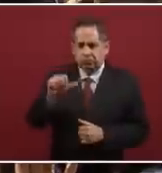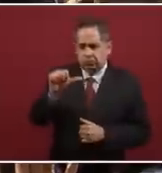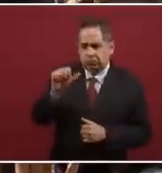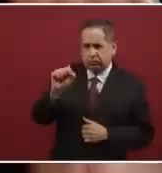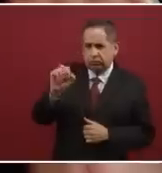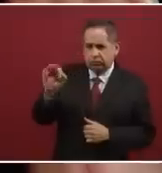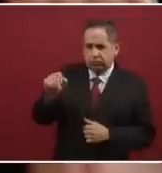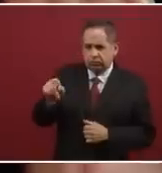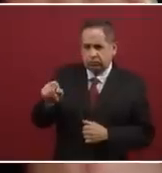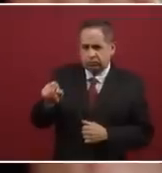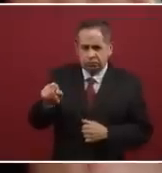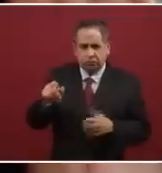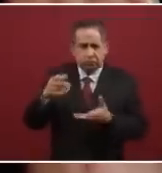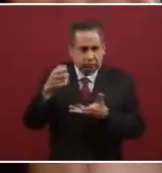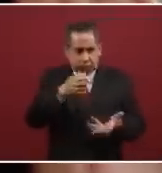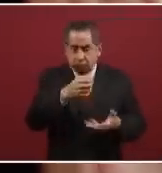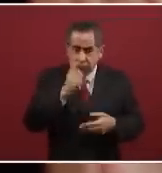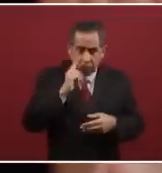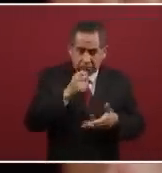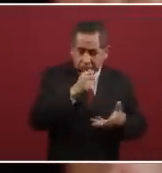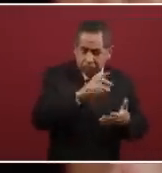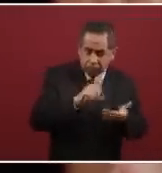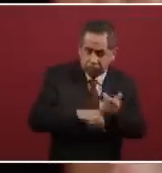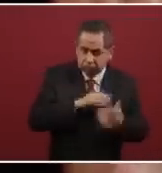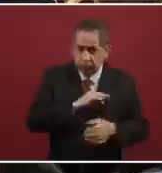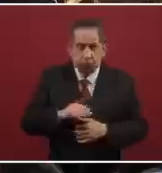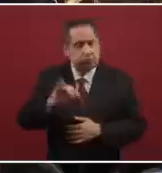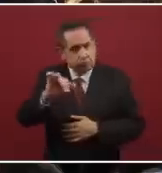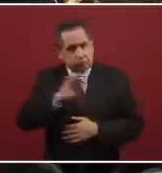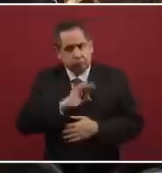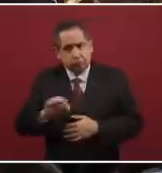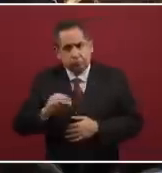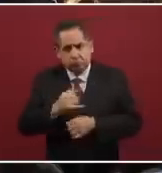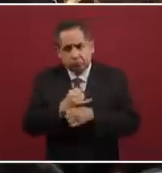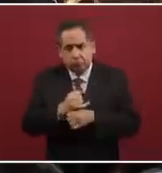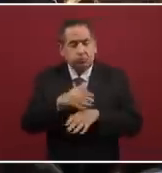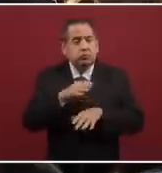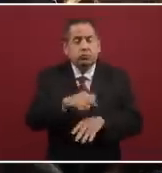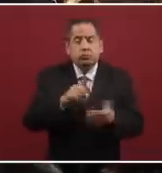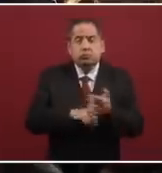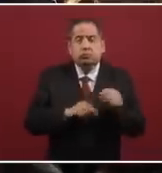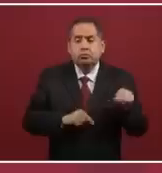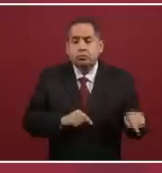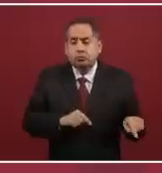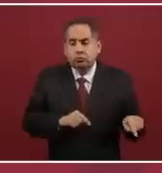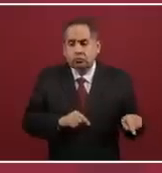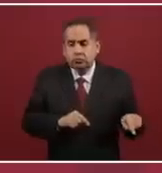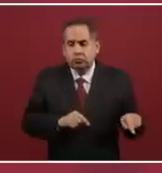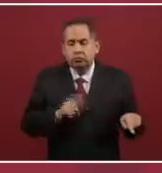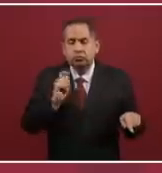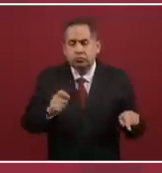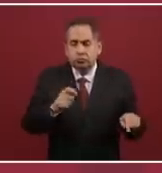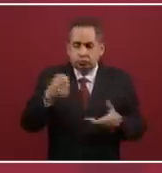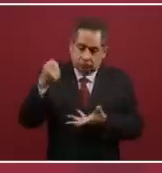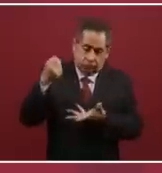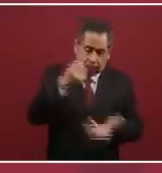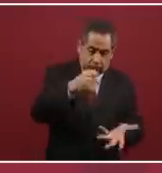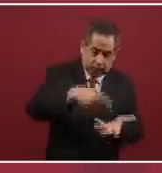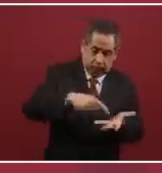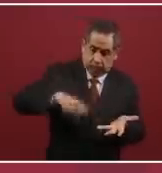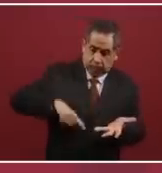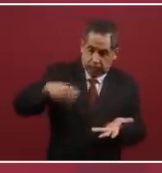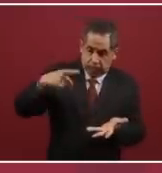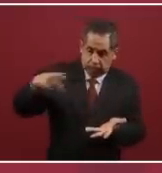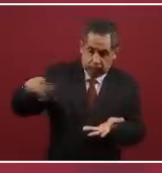para el FODEPAR? Sí, la auditoría sobre lo que son recursos